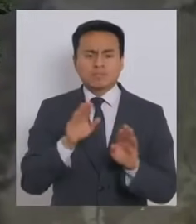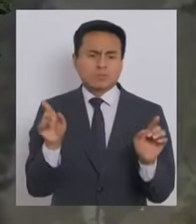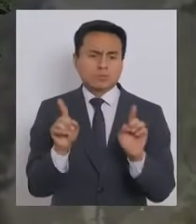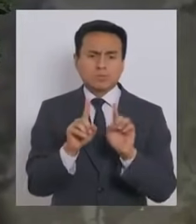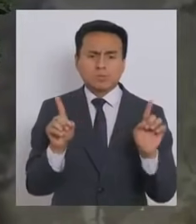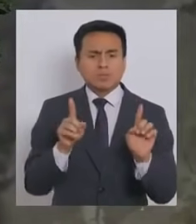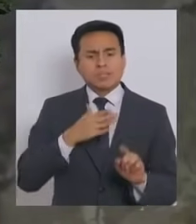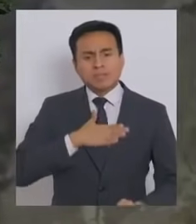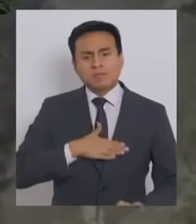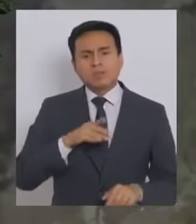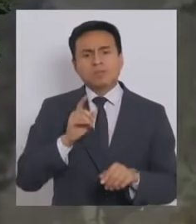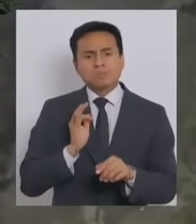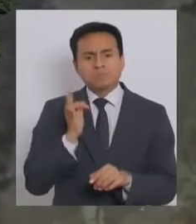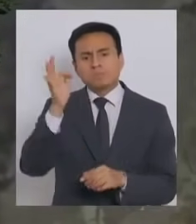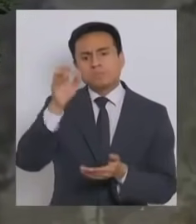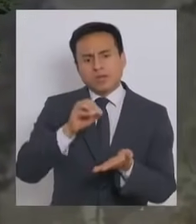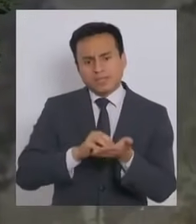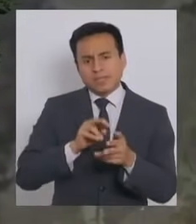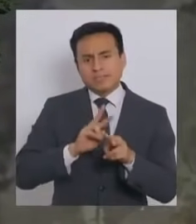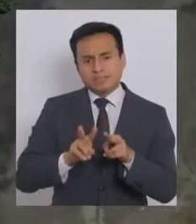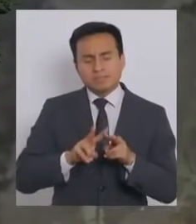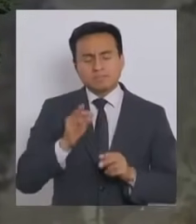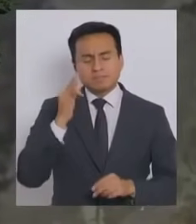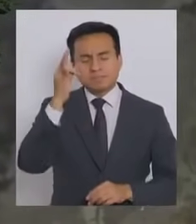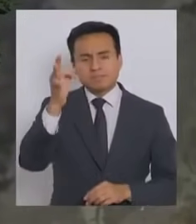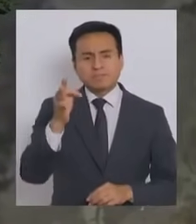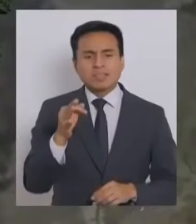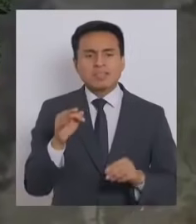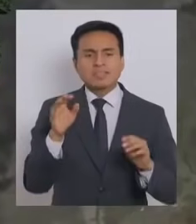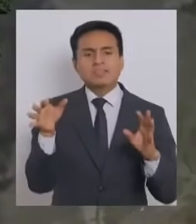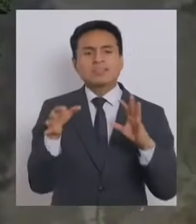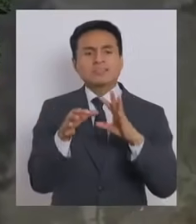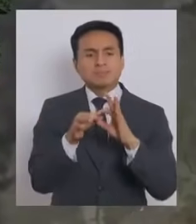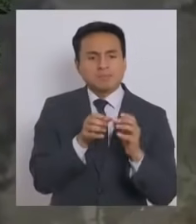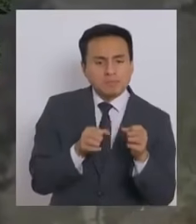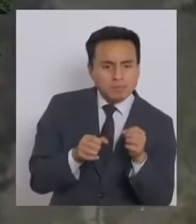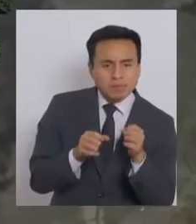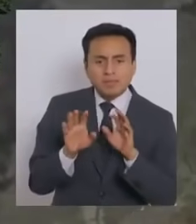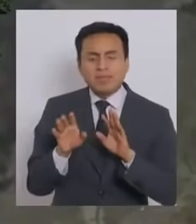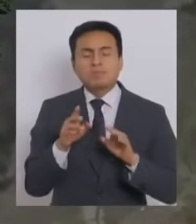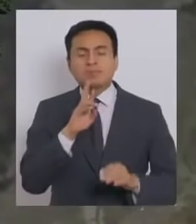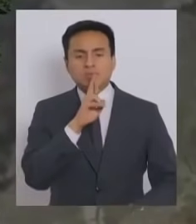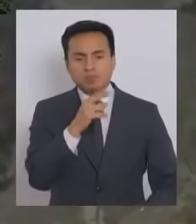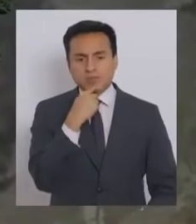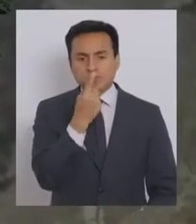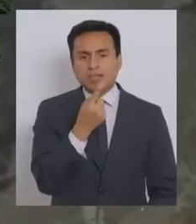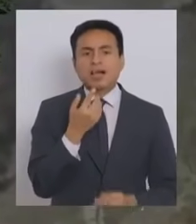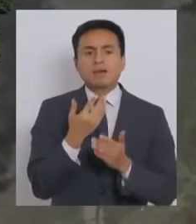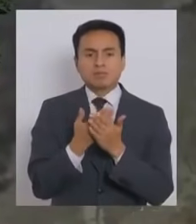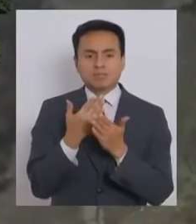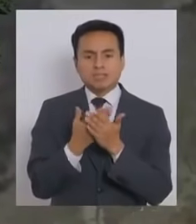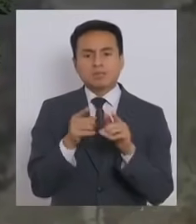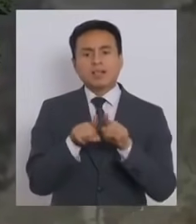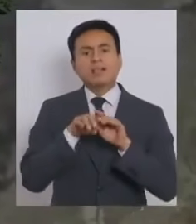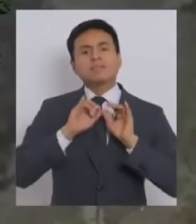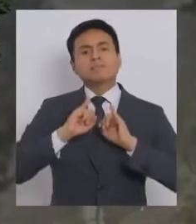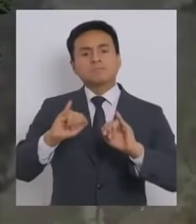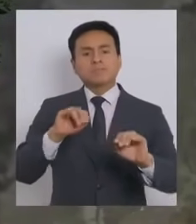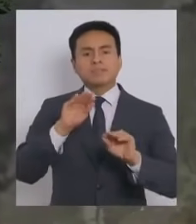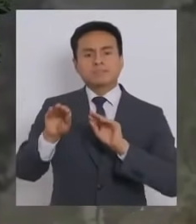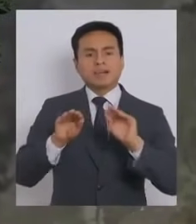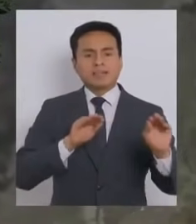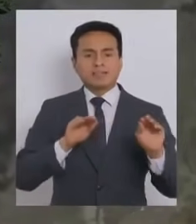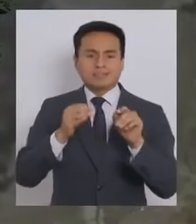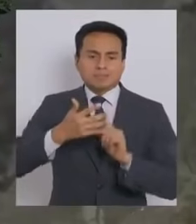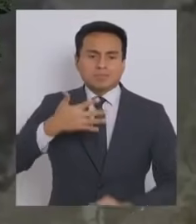que sean muchas más las que vengan hacia adelante. Ministro, En ese pero. sentido, y voy a contestar su pregunta, pero quería aprovechar de hacer un mensaje, dado la